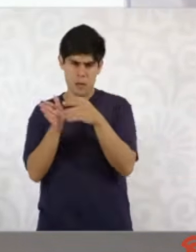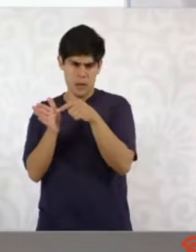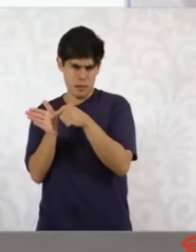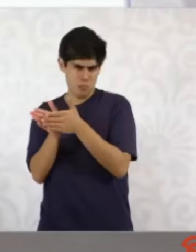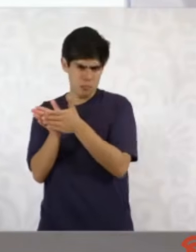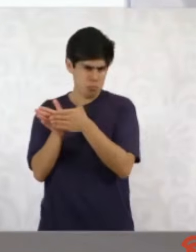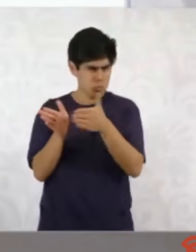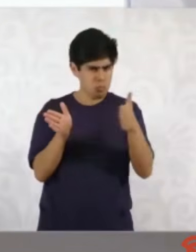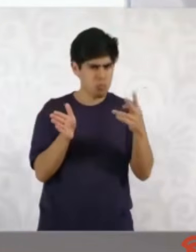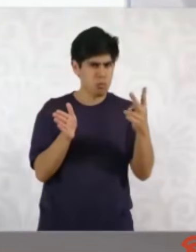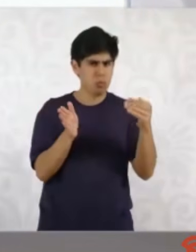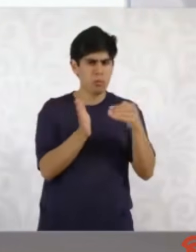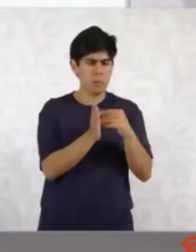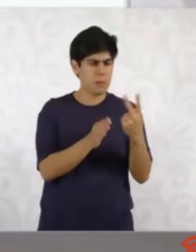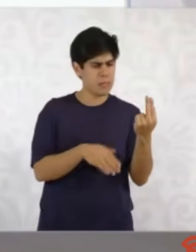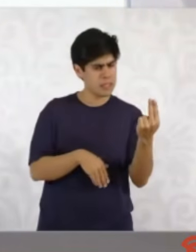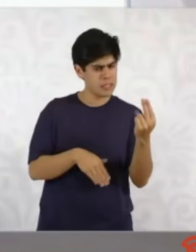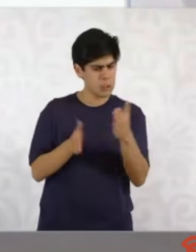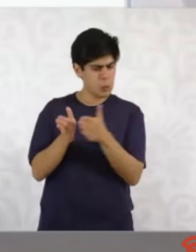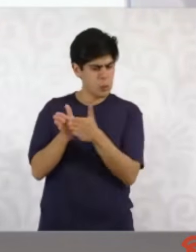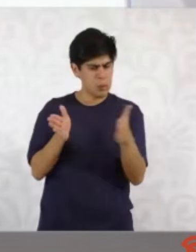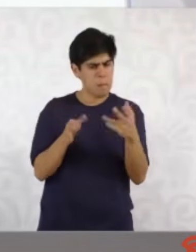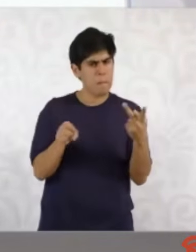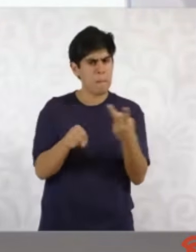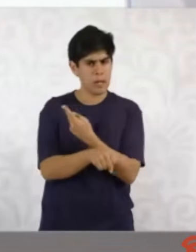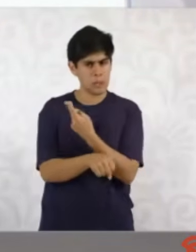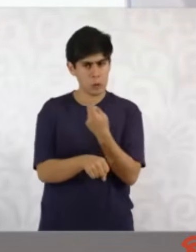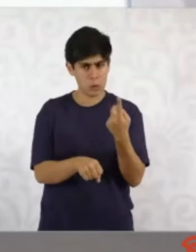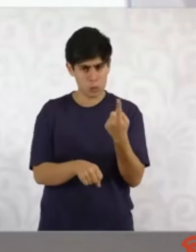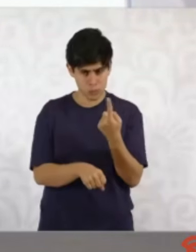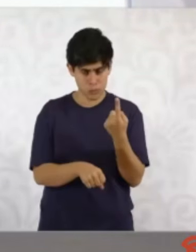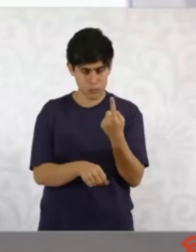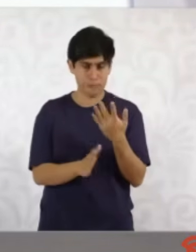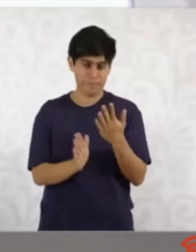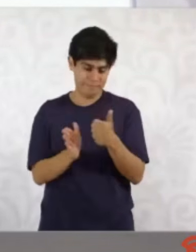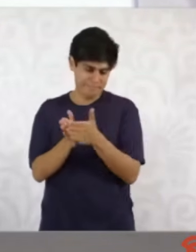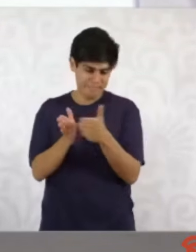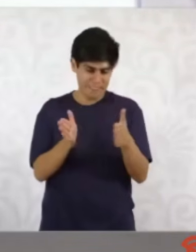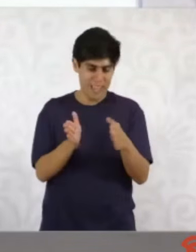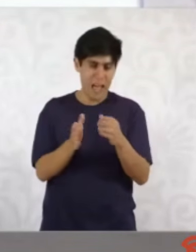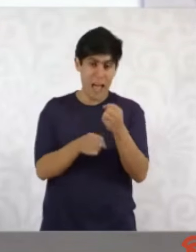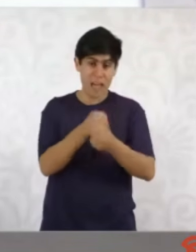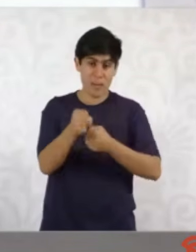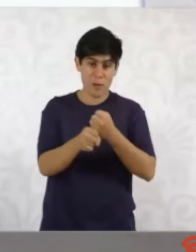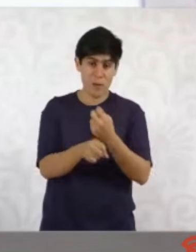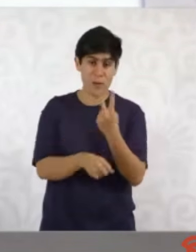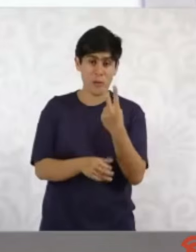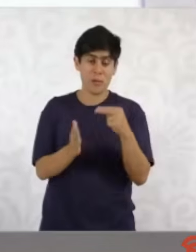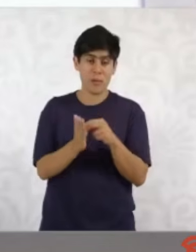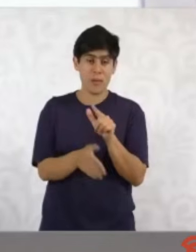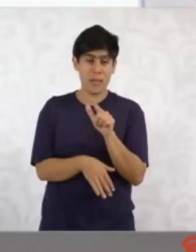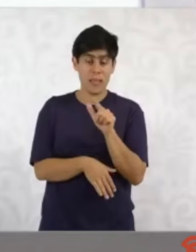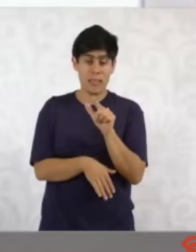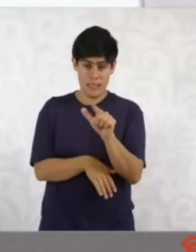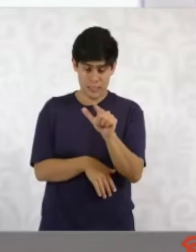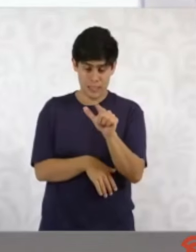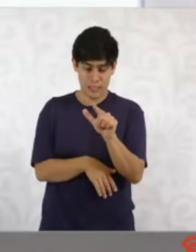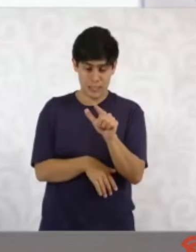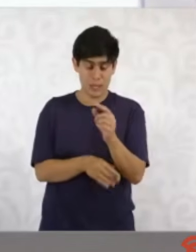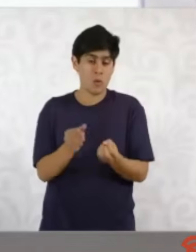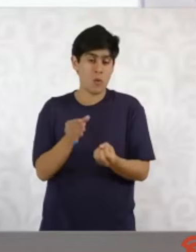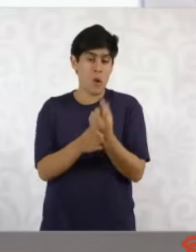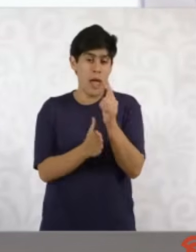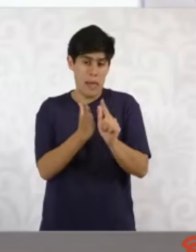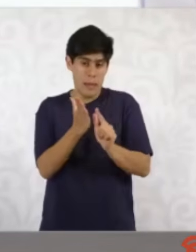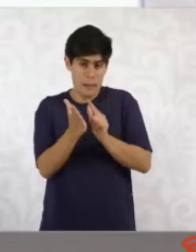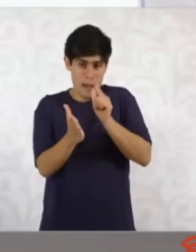Bueno, hubo una contrarreforma. En 2017 se derogan algunos derechos y se